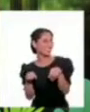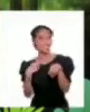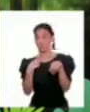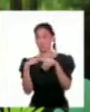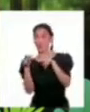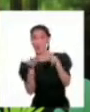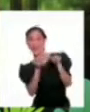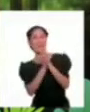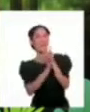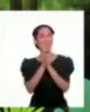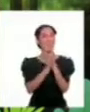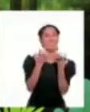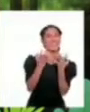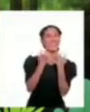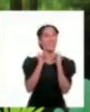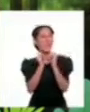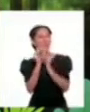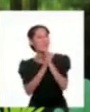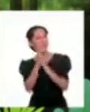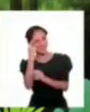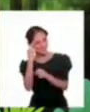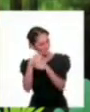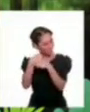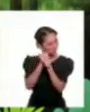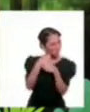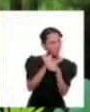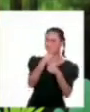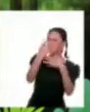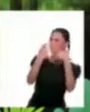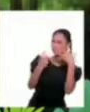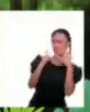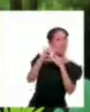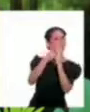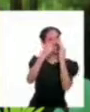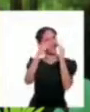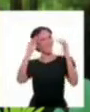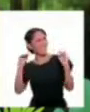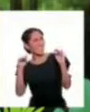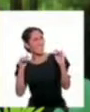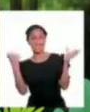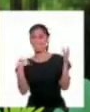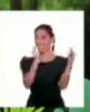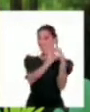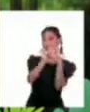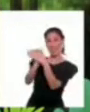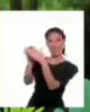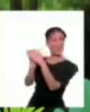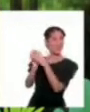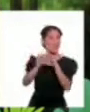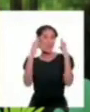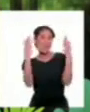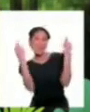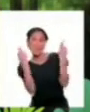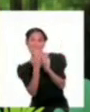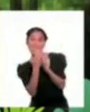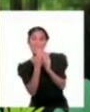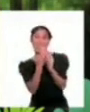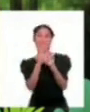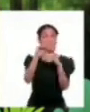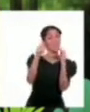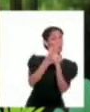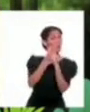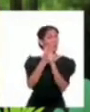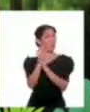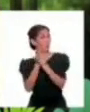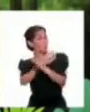dan ganas de crear algo genial que pueda ayudar a mis amigas y amigos, a mi familia, mi región